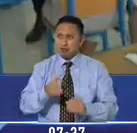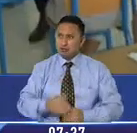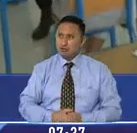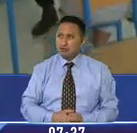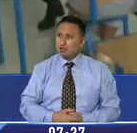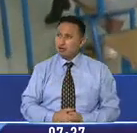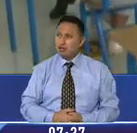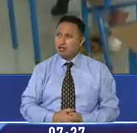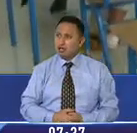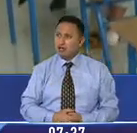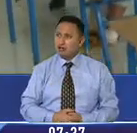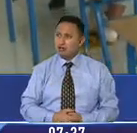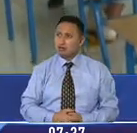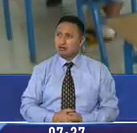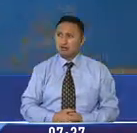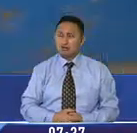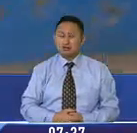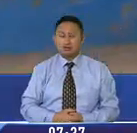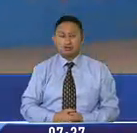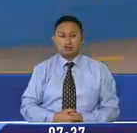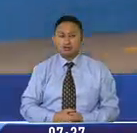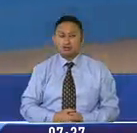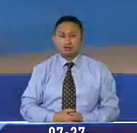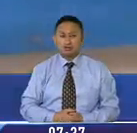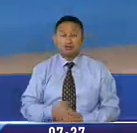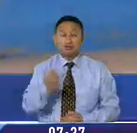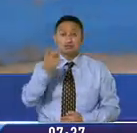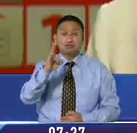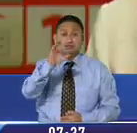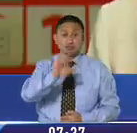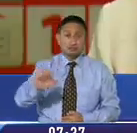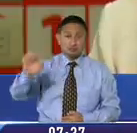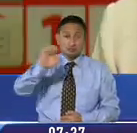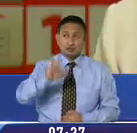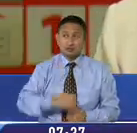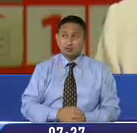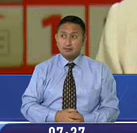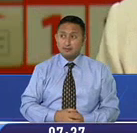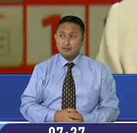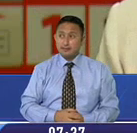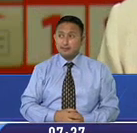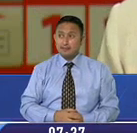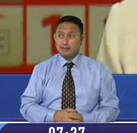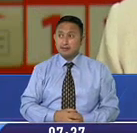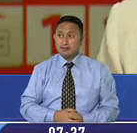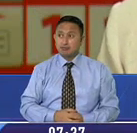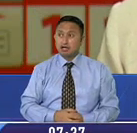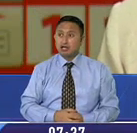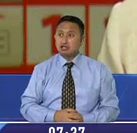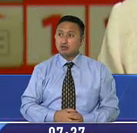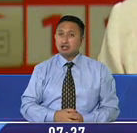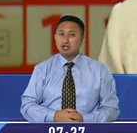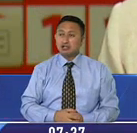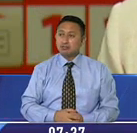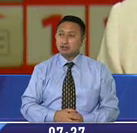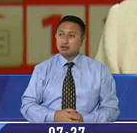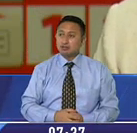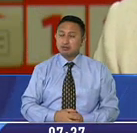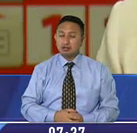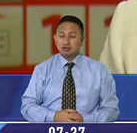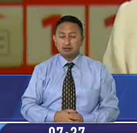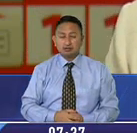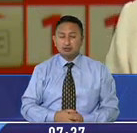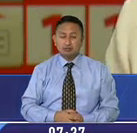de manera voluntaria a partir del 17 de enero. En escuelas y colegios en cada nivel educativo hayan alcanzado o superado